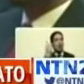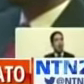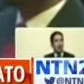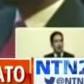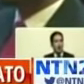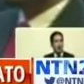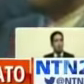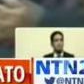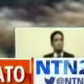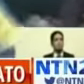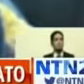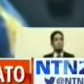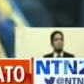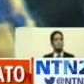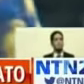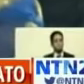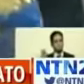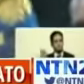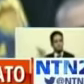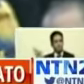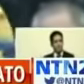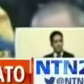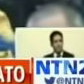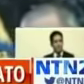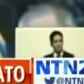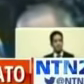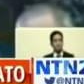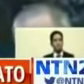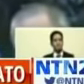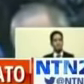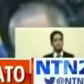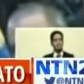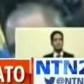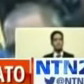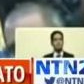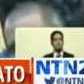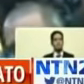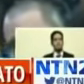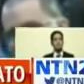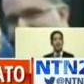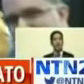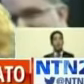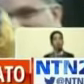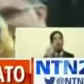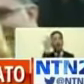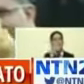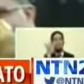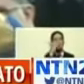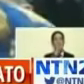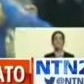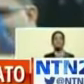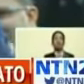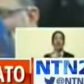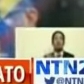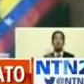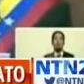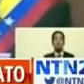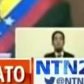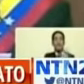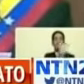Chikombori Kwao, bienvenida a nuestra patria, la Unión Africana, 54 países.